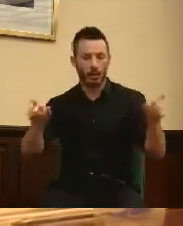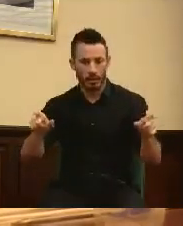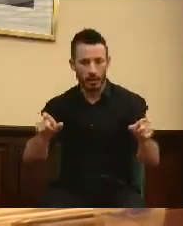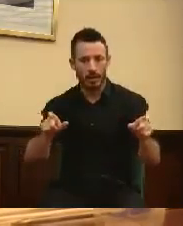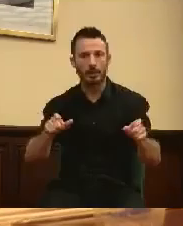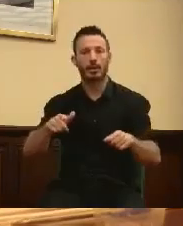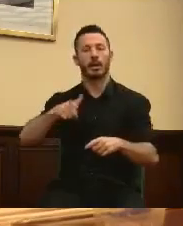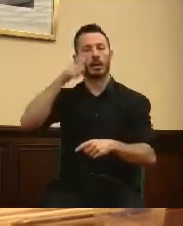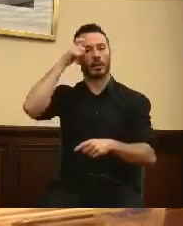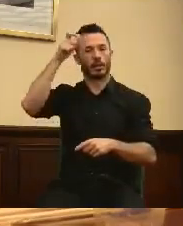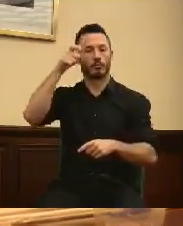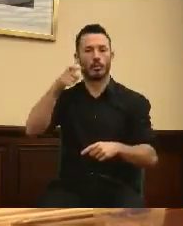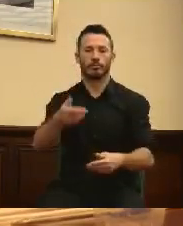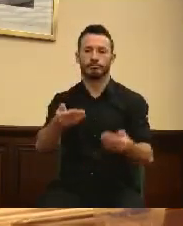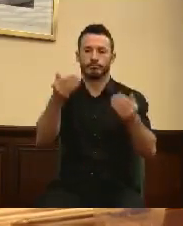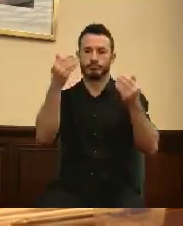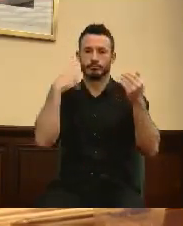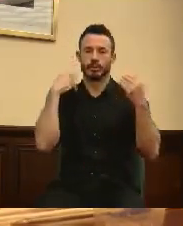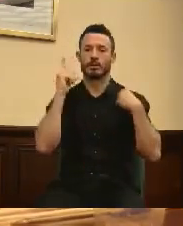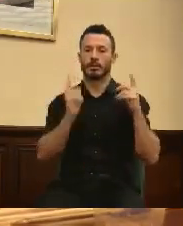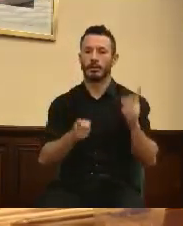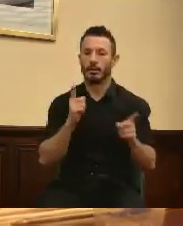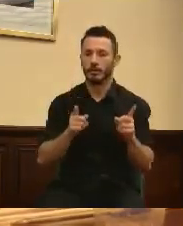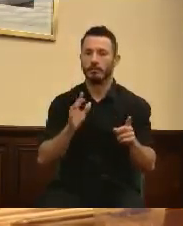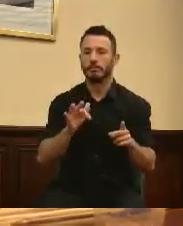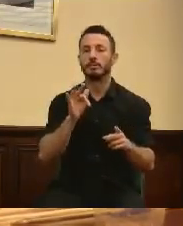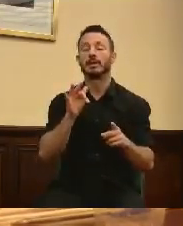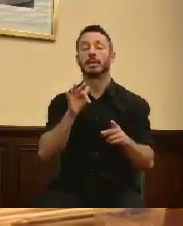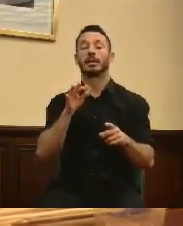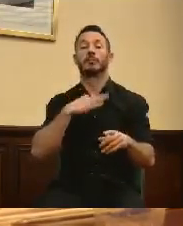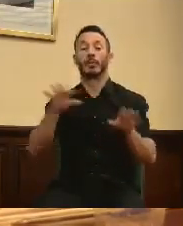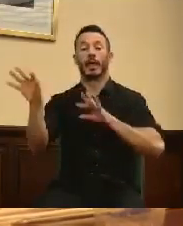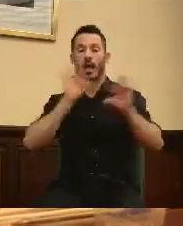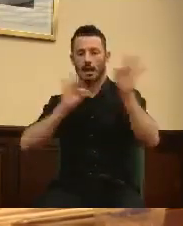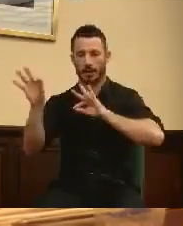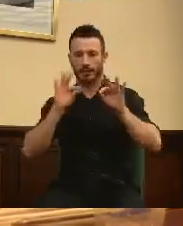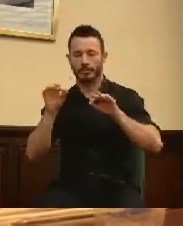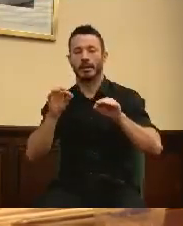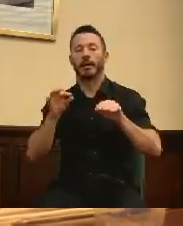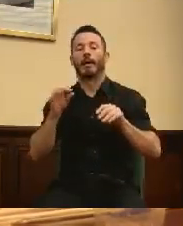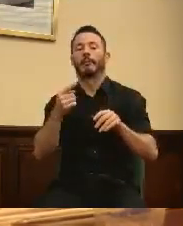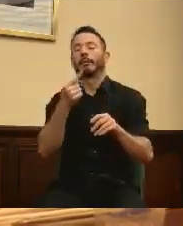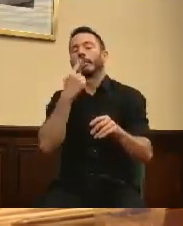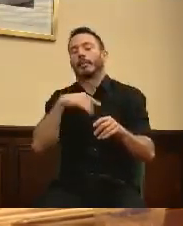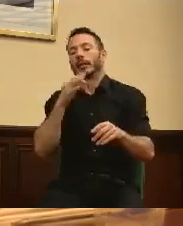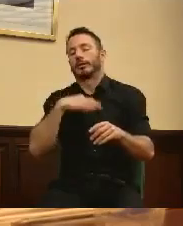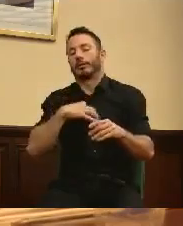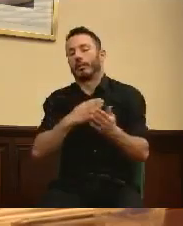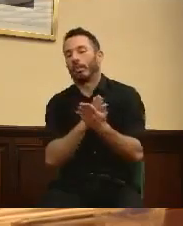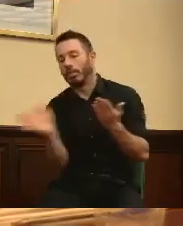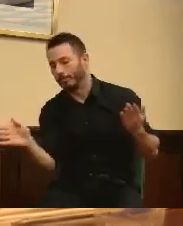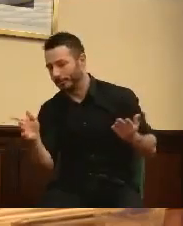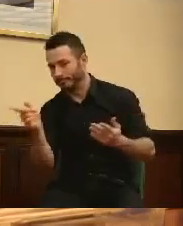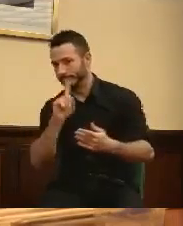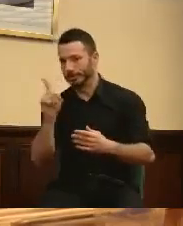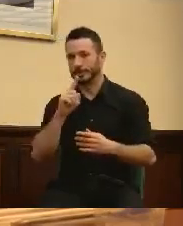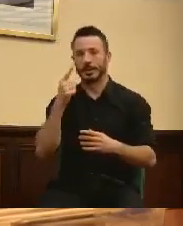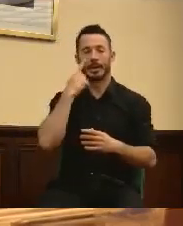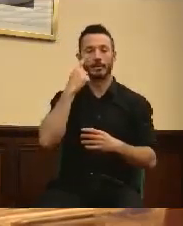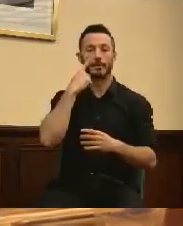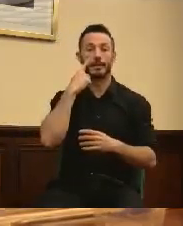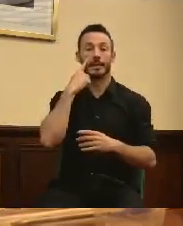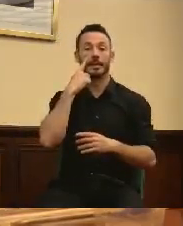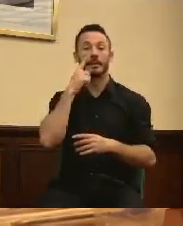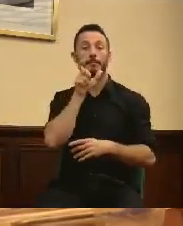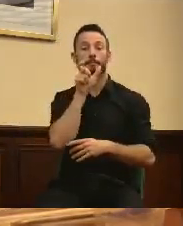elegir. Dirán que me estoy yendo por los cerros de Úbeda, pero no, ya verán cómo no. Si analizamos el origen